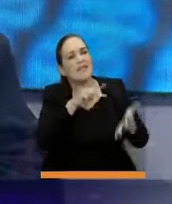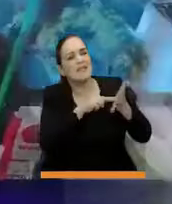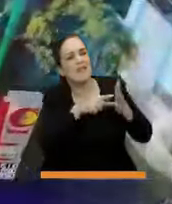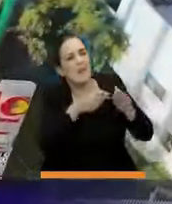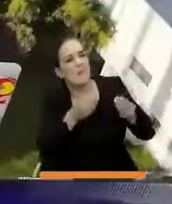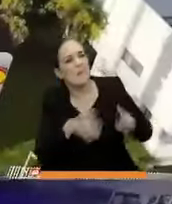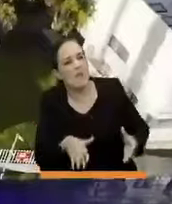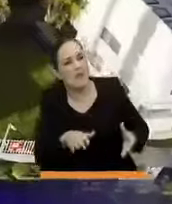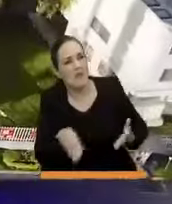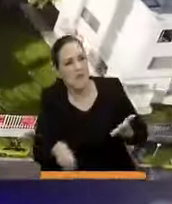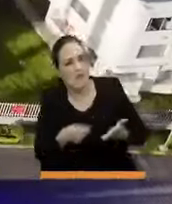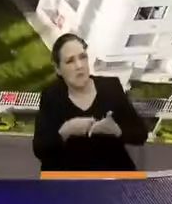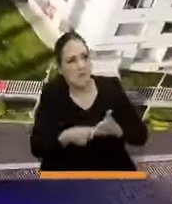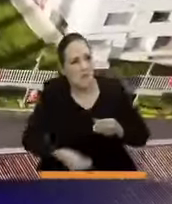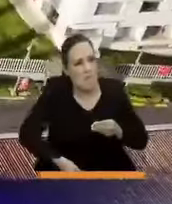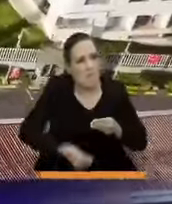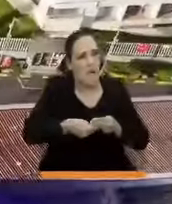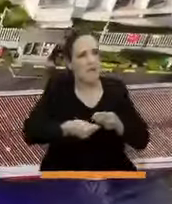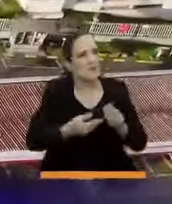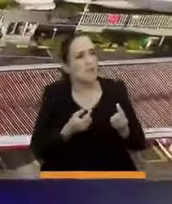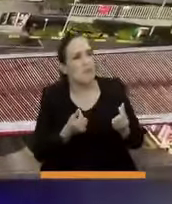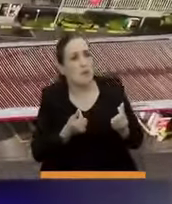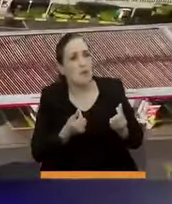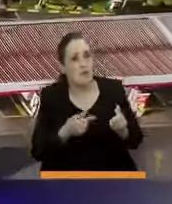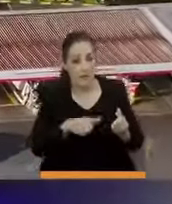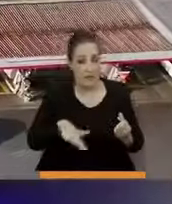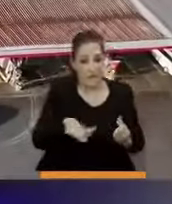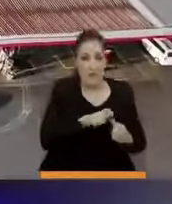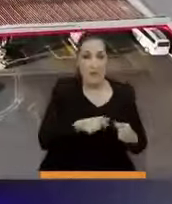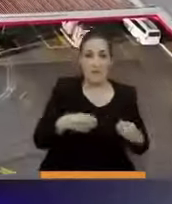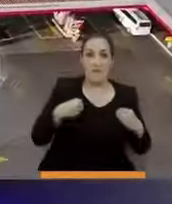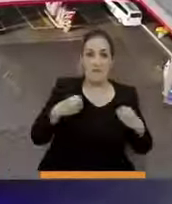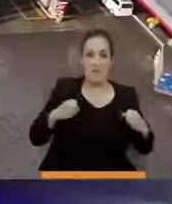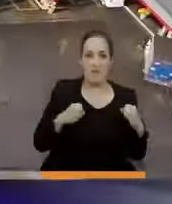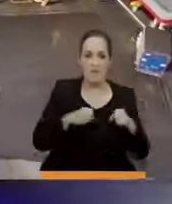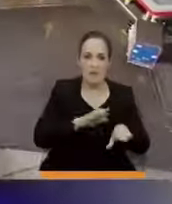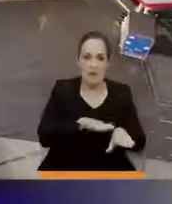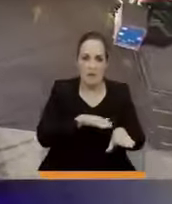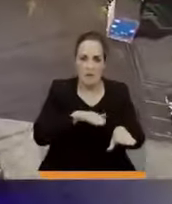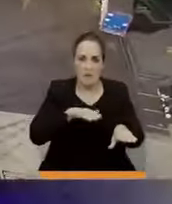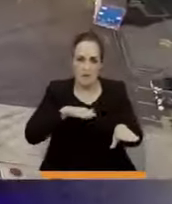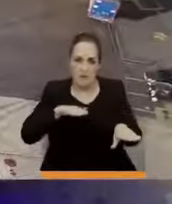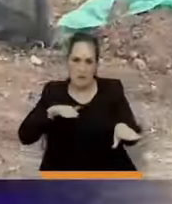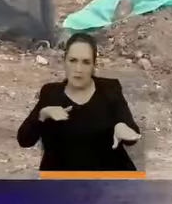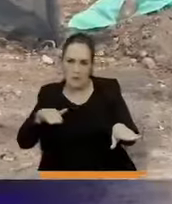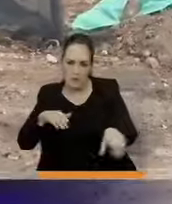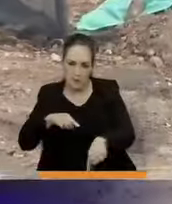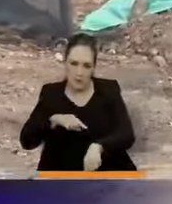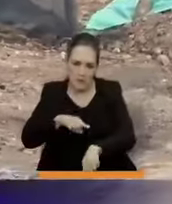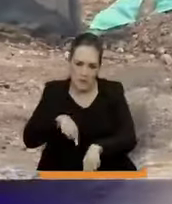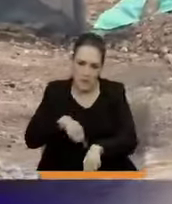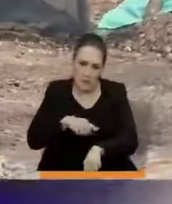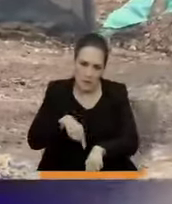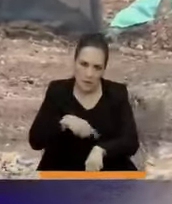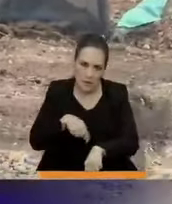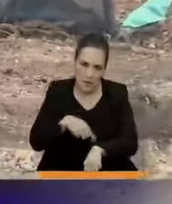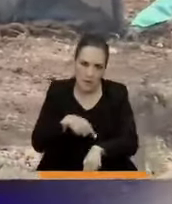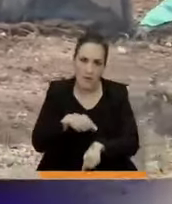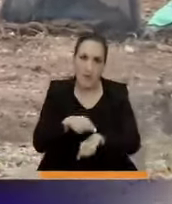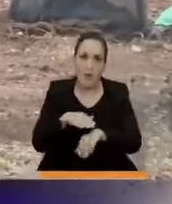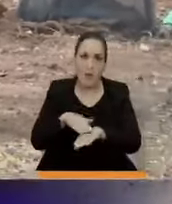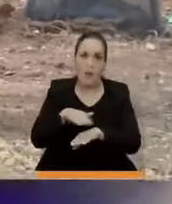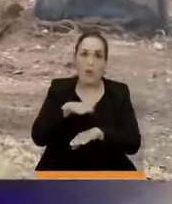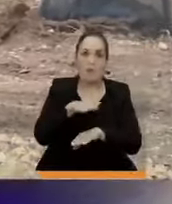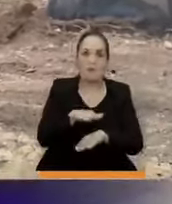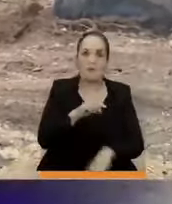a los bogotanos. Porque a los bogotanos no solamente le preocupa, es el trancón, el retraso de la obra que en consecuencia nos